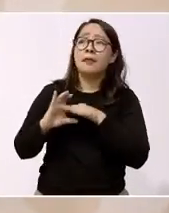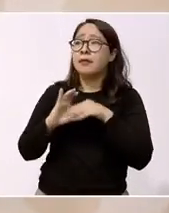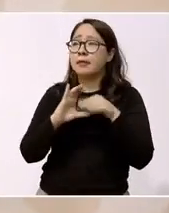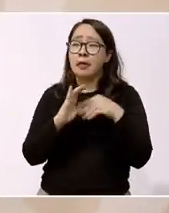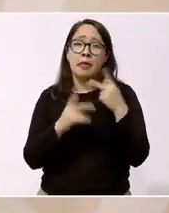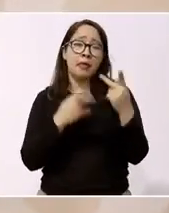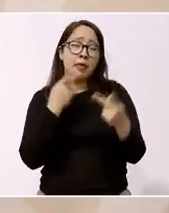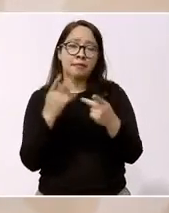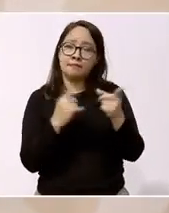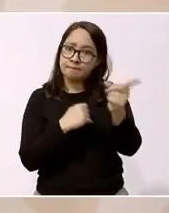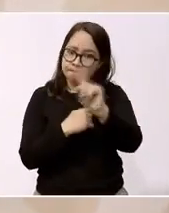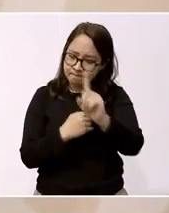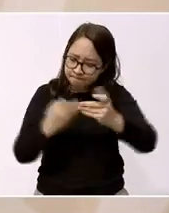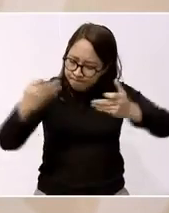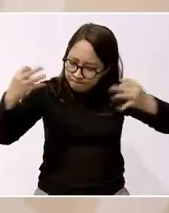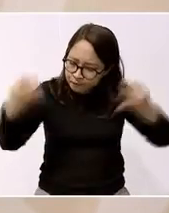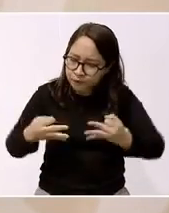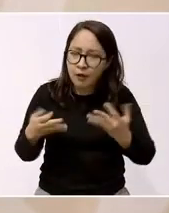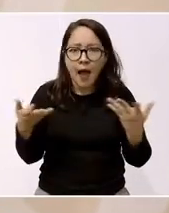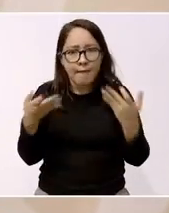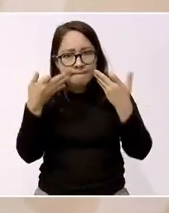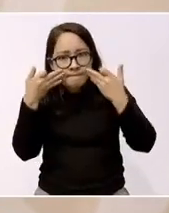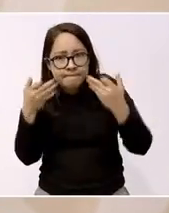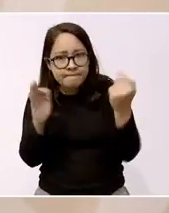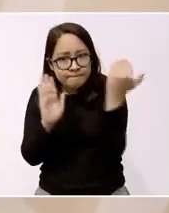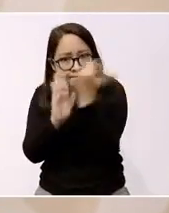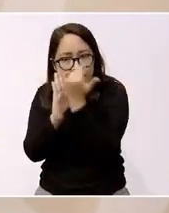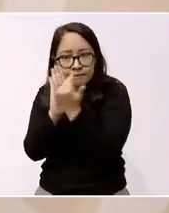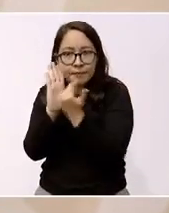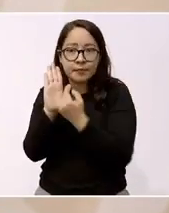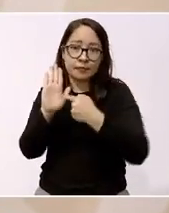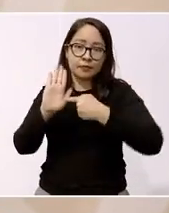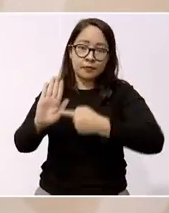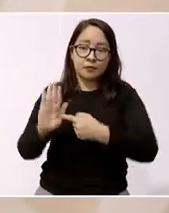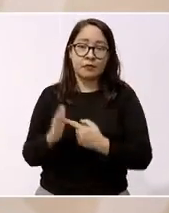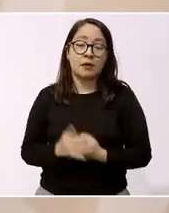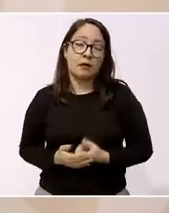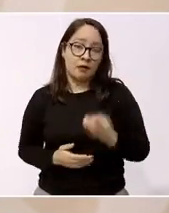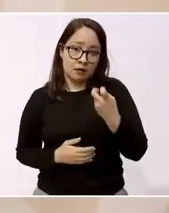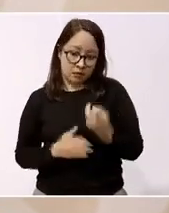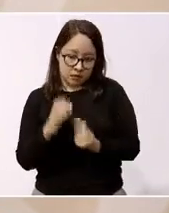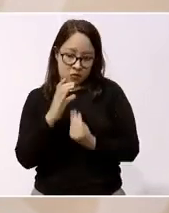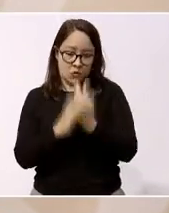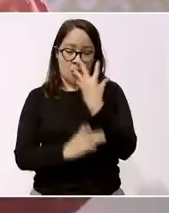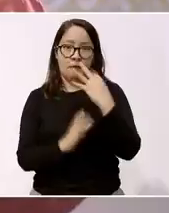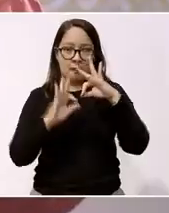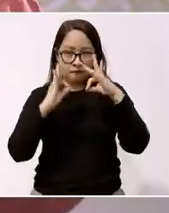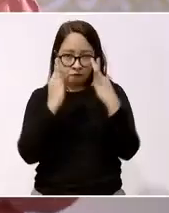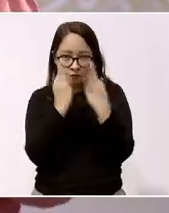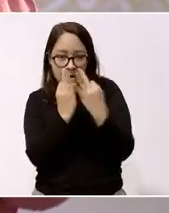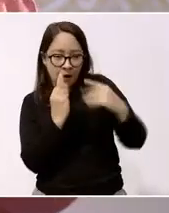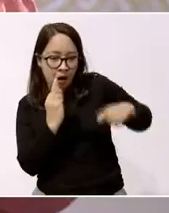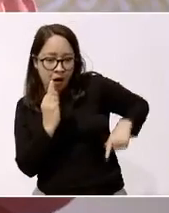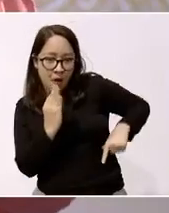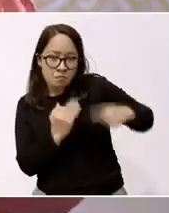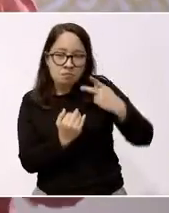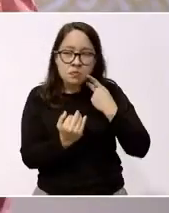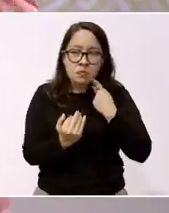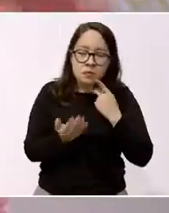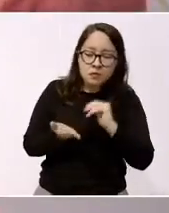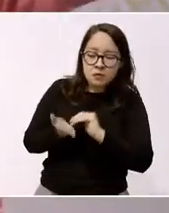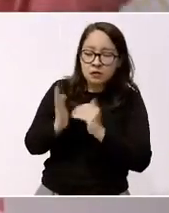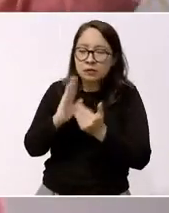Entonces, esta política nueva, pues significó desde el